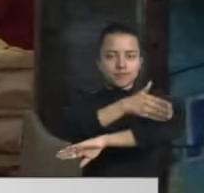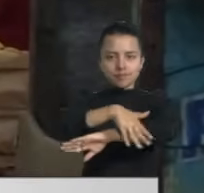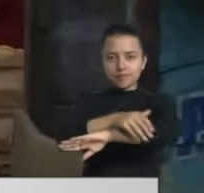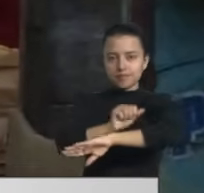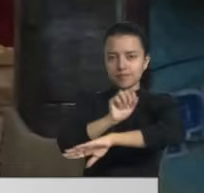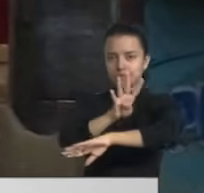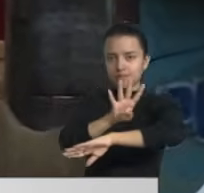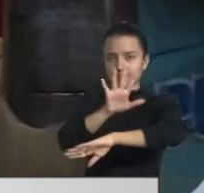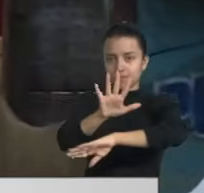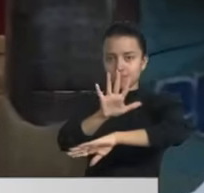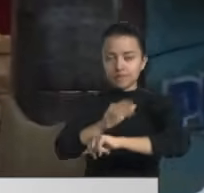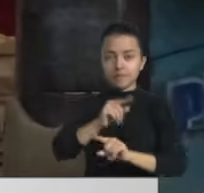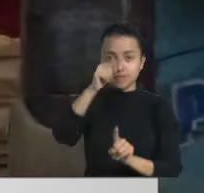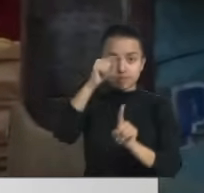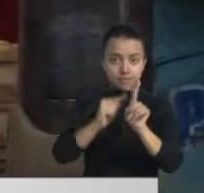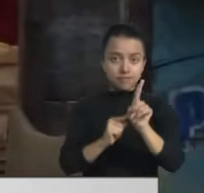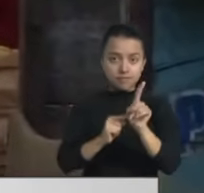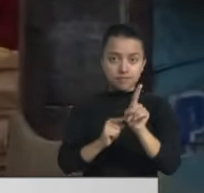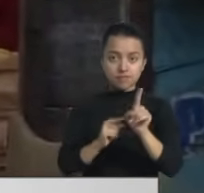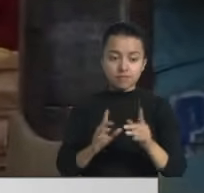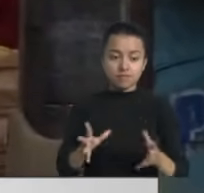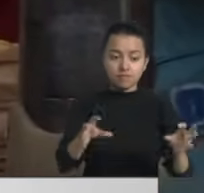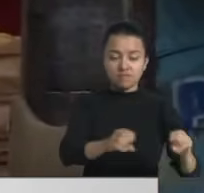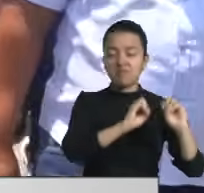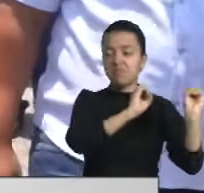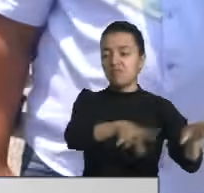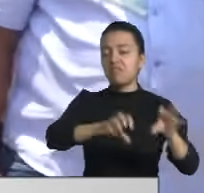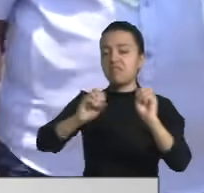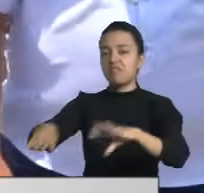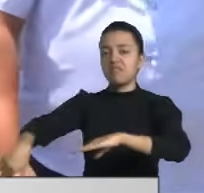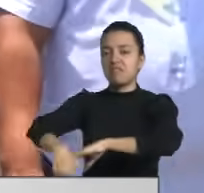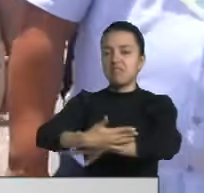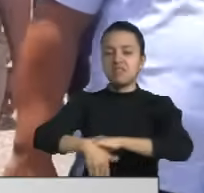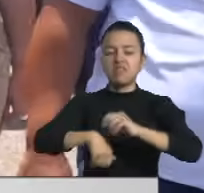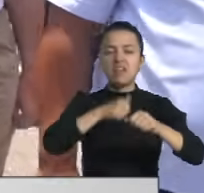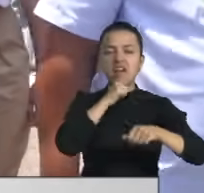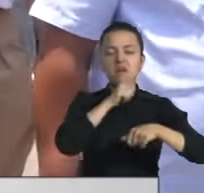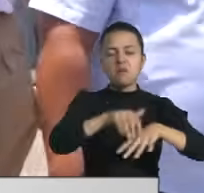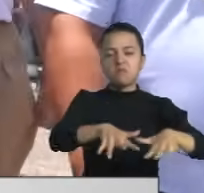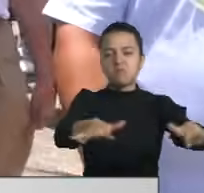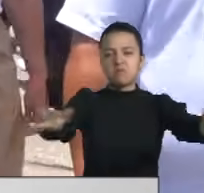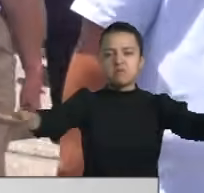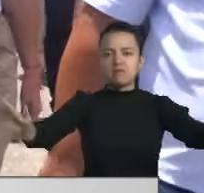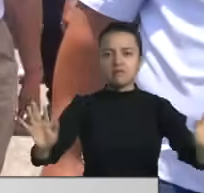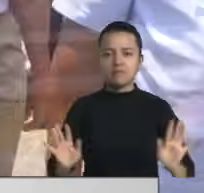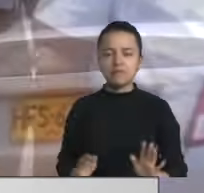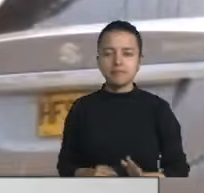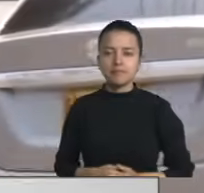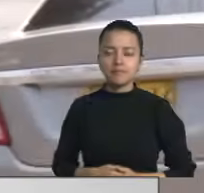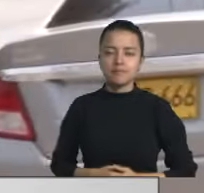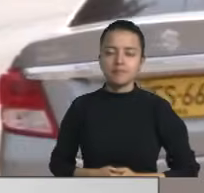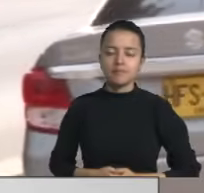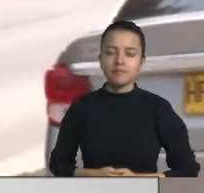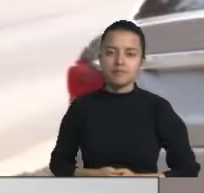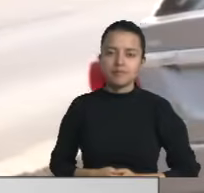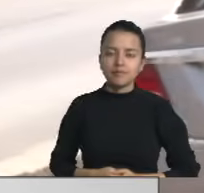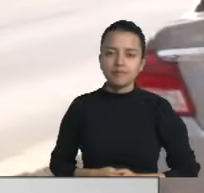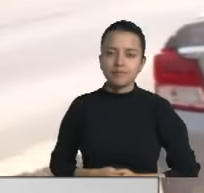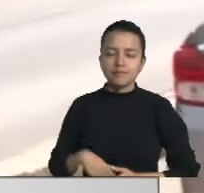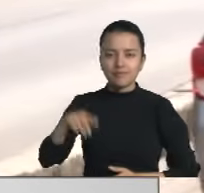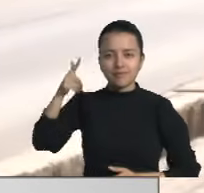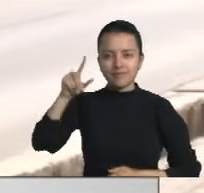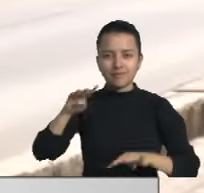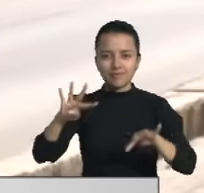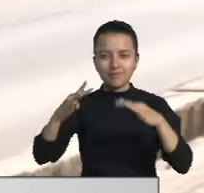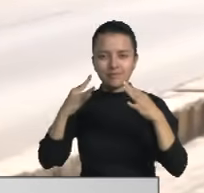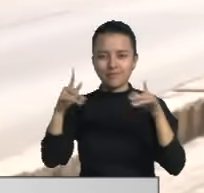mes, 1.200 toneladas de desechos son tirados a las calles, arroyos y esquinas de Barranquilla. Luisa y